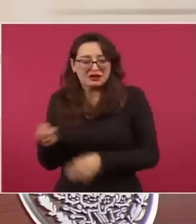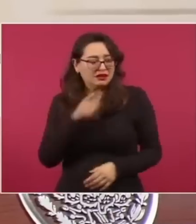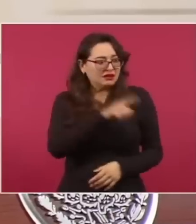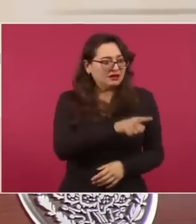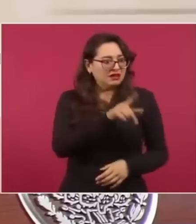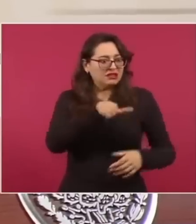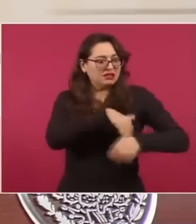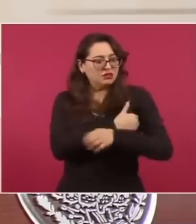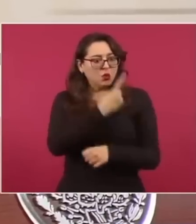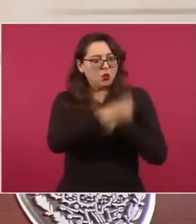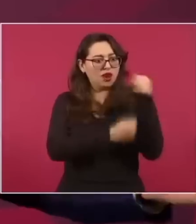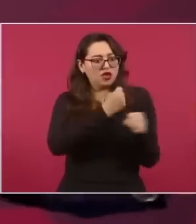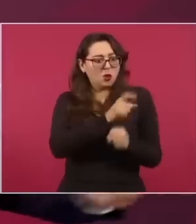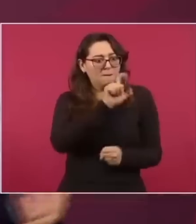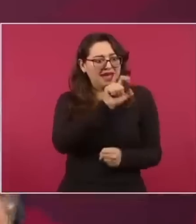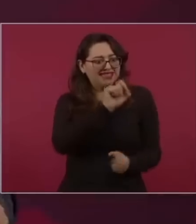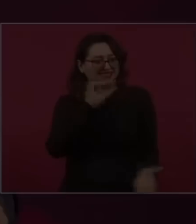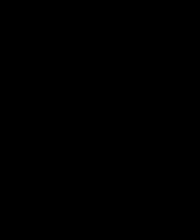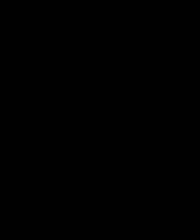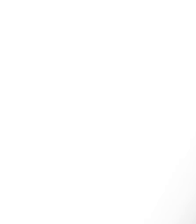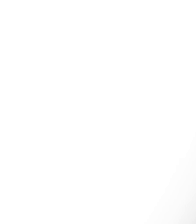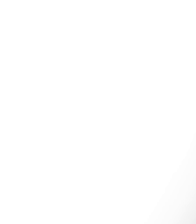hospitales así.